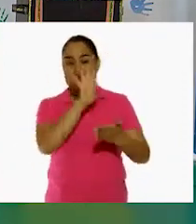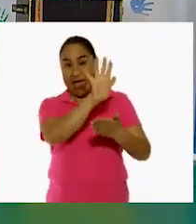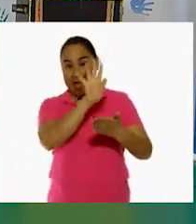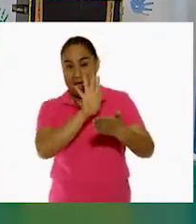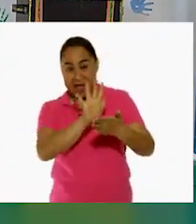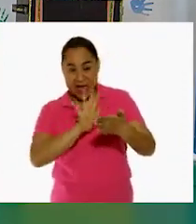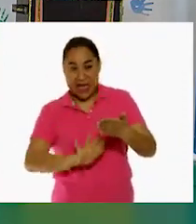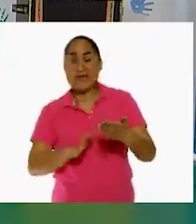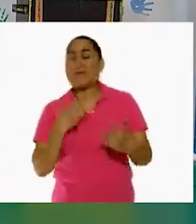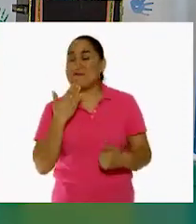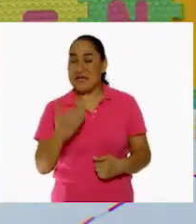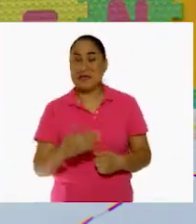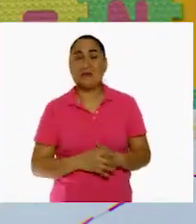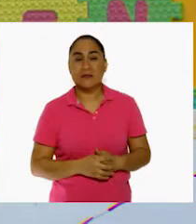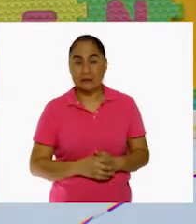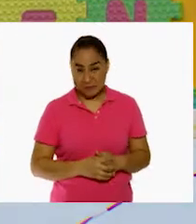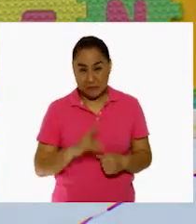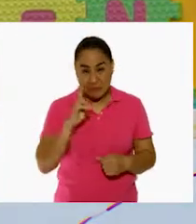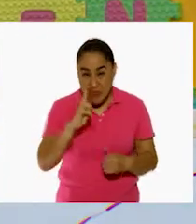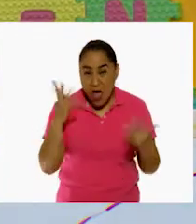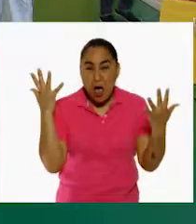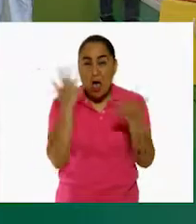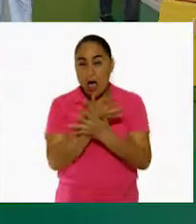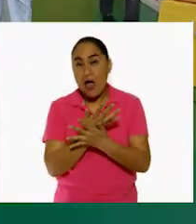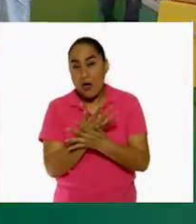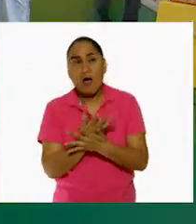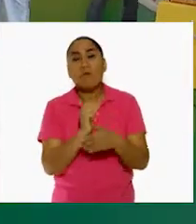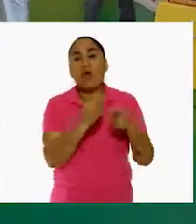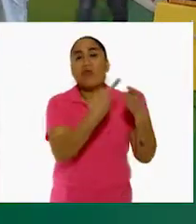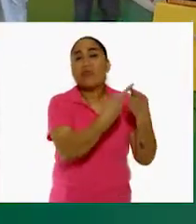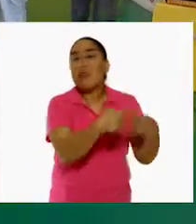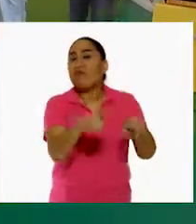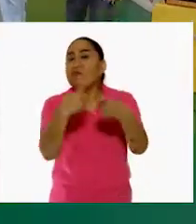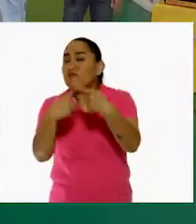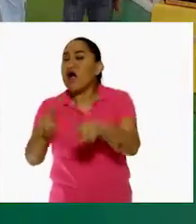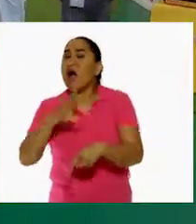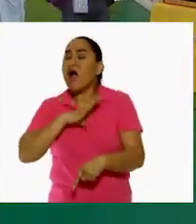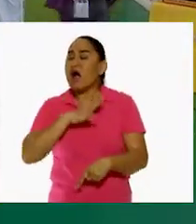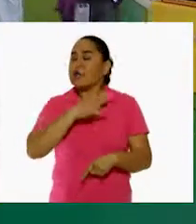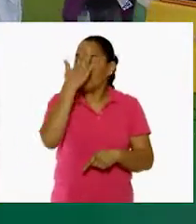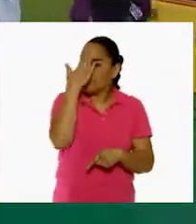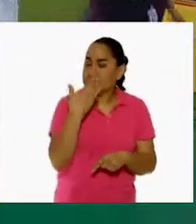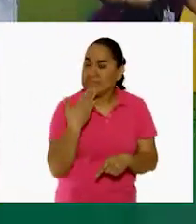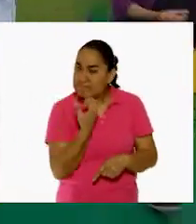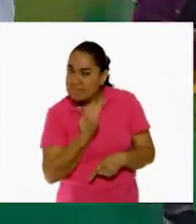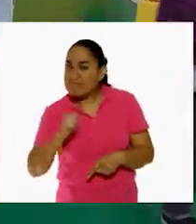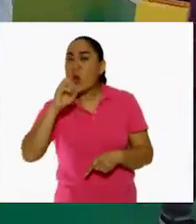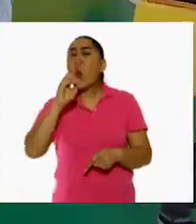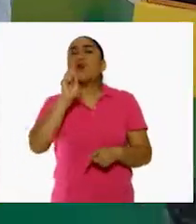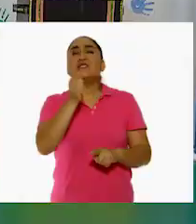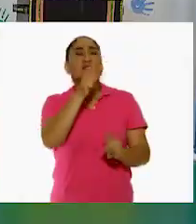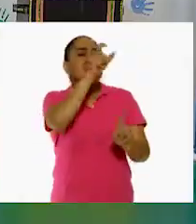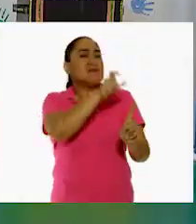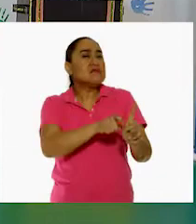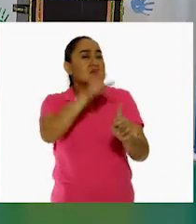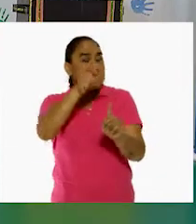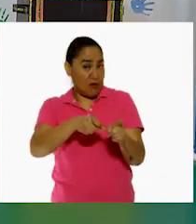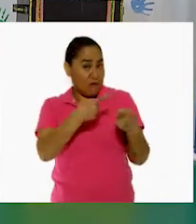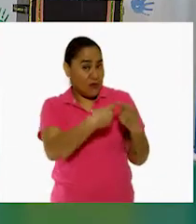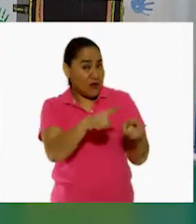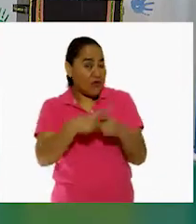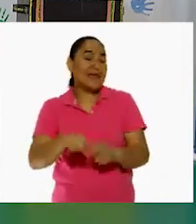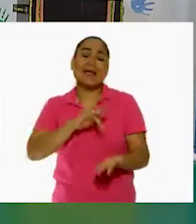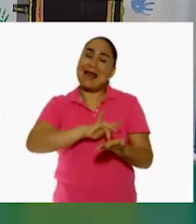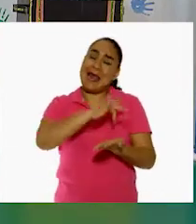Sí. ¿Y ya se dieron cuenta que todos tienen diferentes habilidades y cualidades? Sí. Exactamente. Sí. Muy bien. Gracias, padre. Gracias,